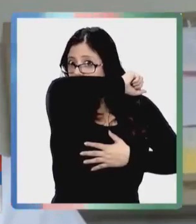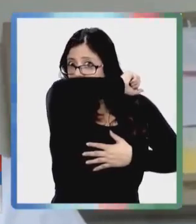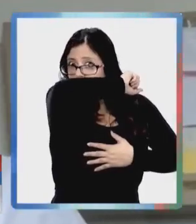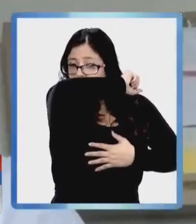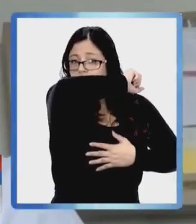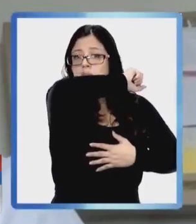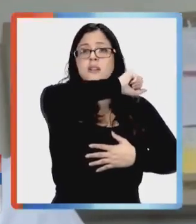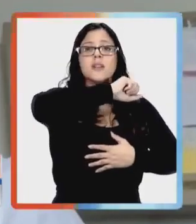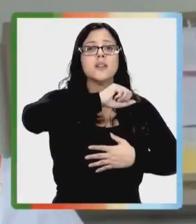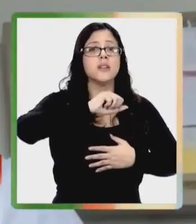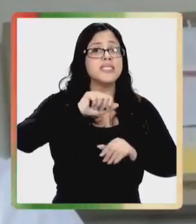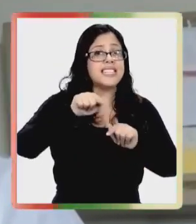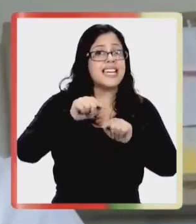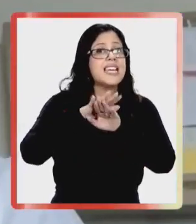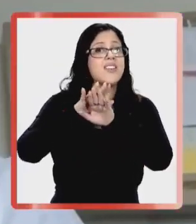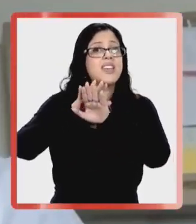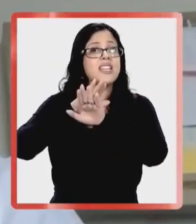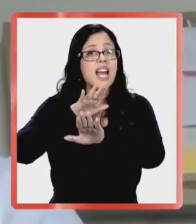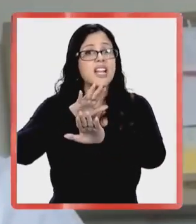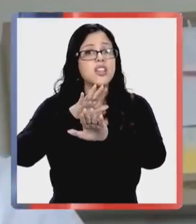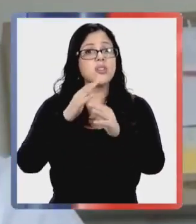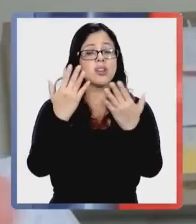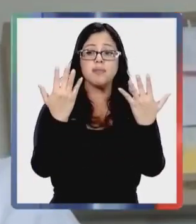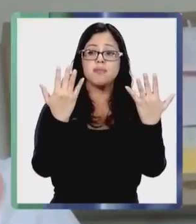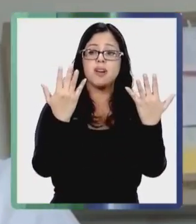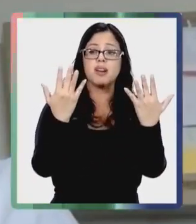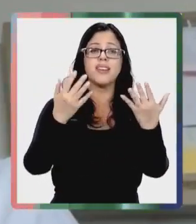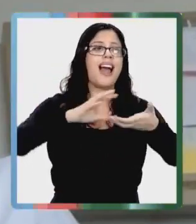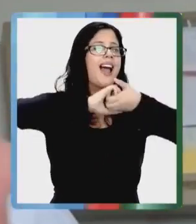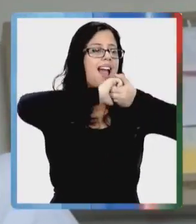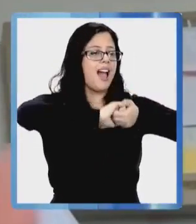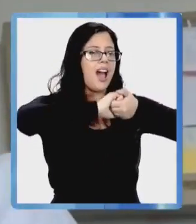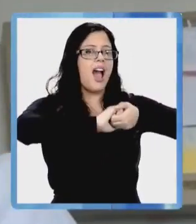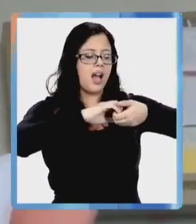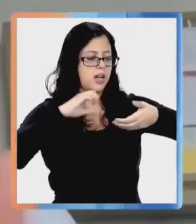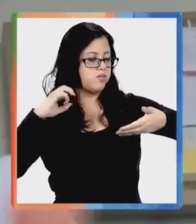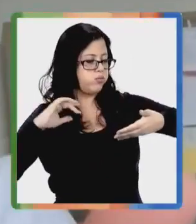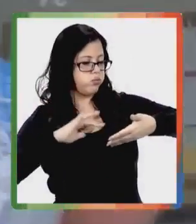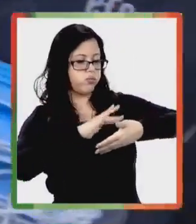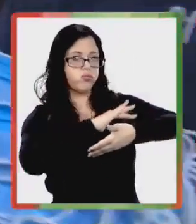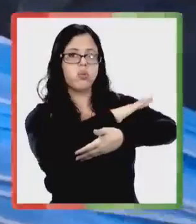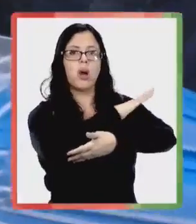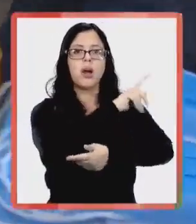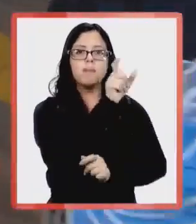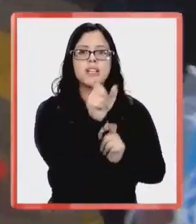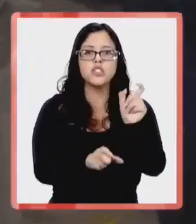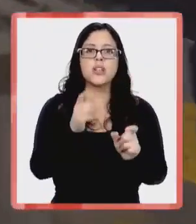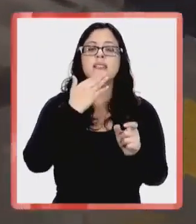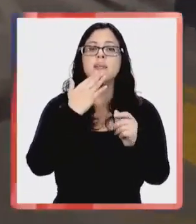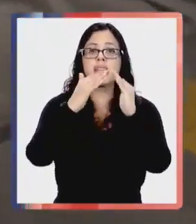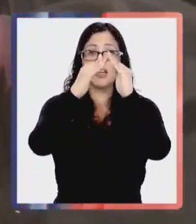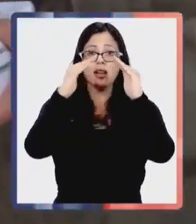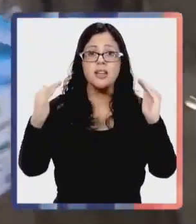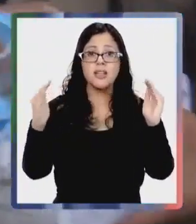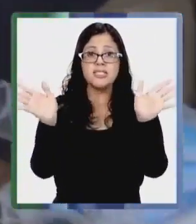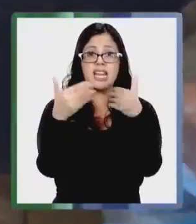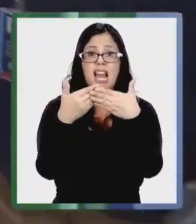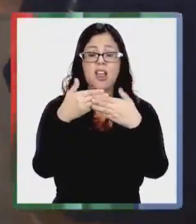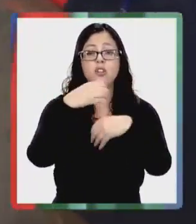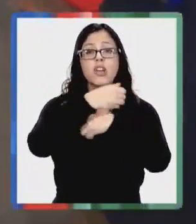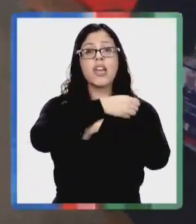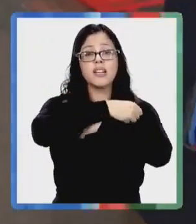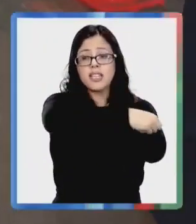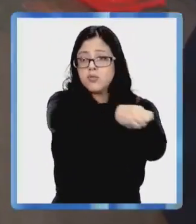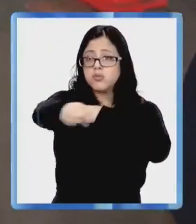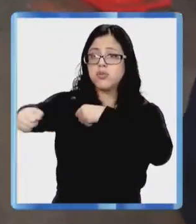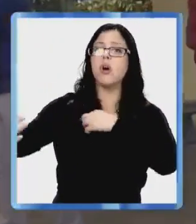toser en el pie y el codo, evitando que las manos sean vehículos de contaminación y contagio, airear los